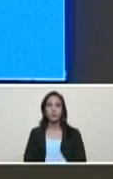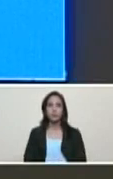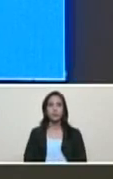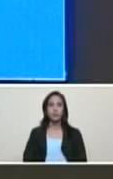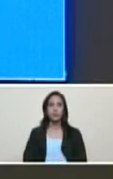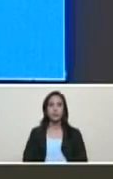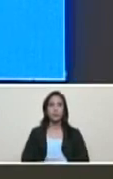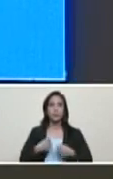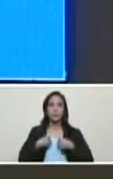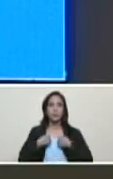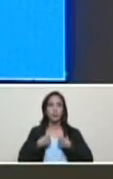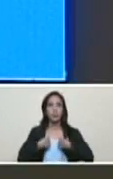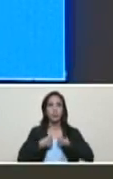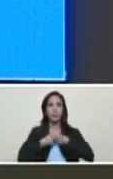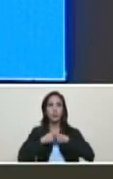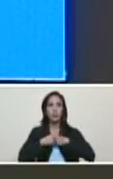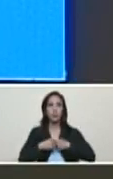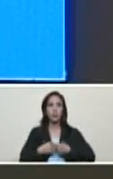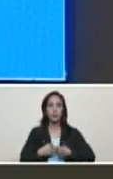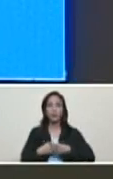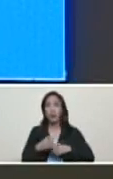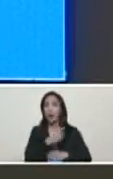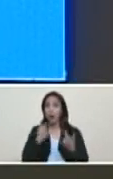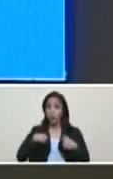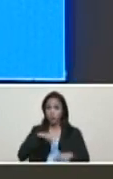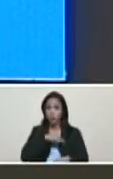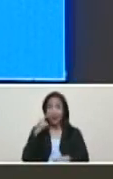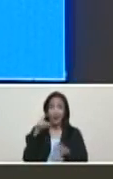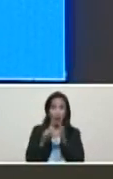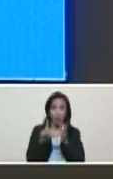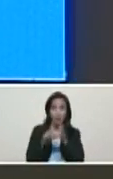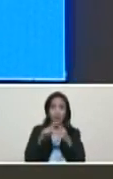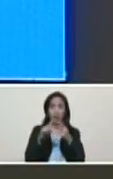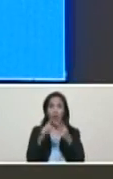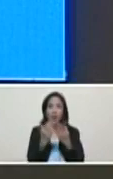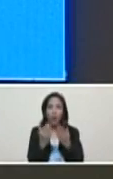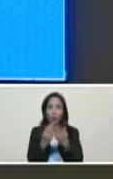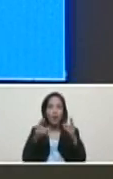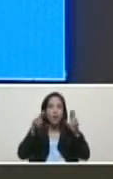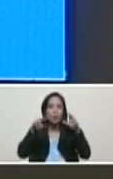A nosotros ni en la escuela, ni en el liceo, ni en ningún lugar nos enseñaron